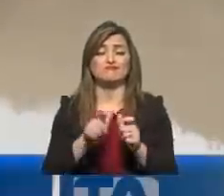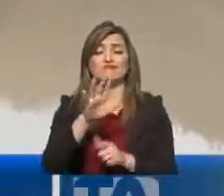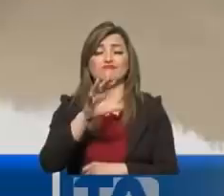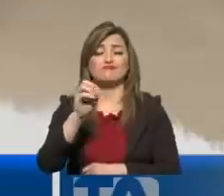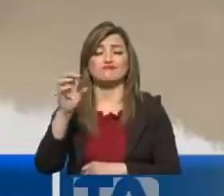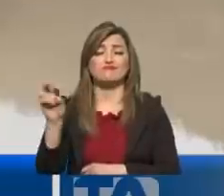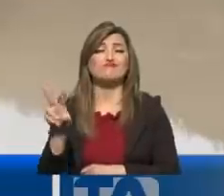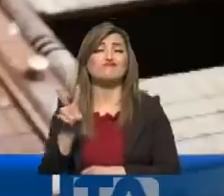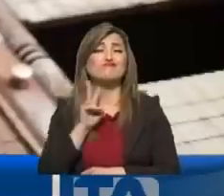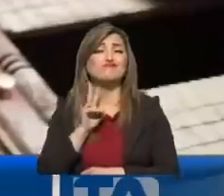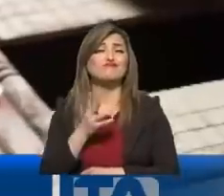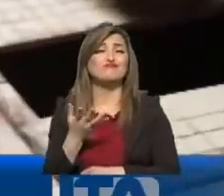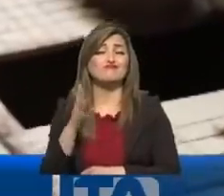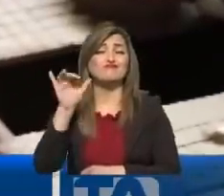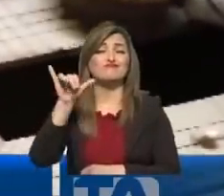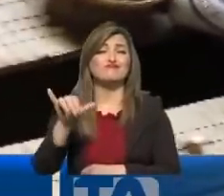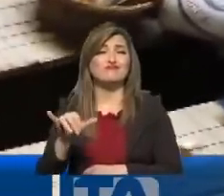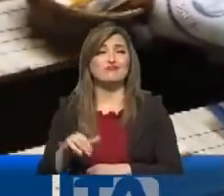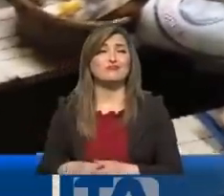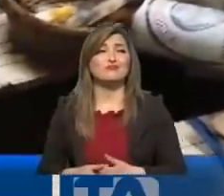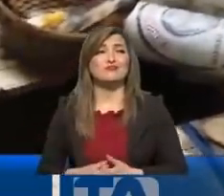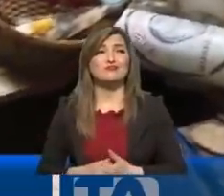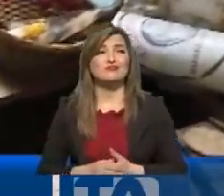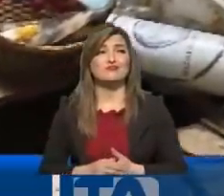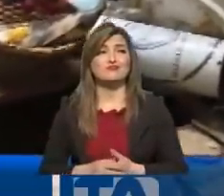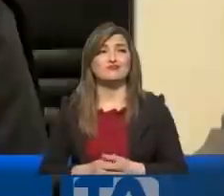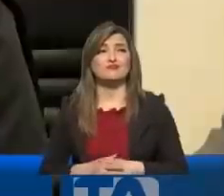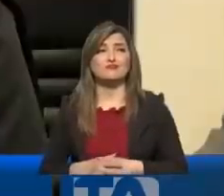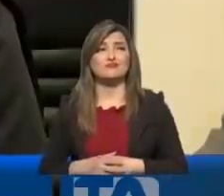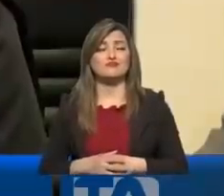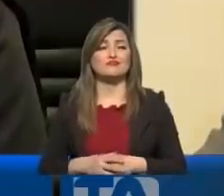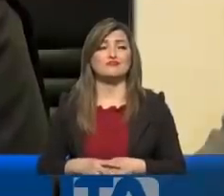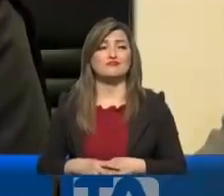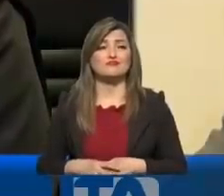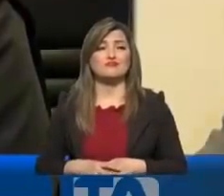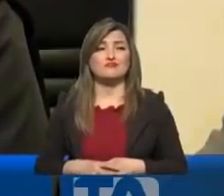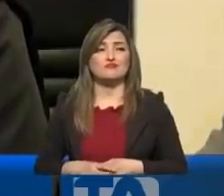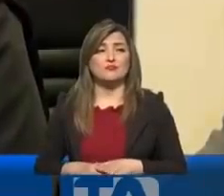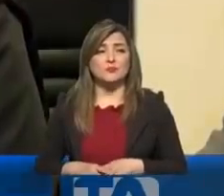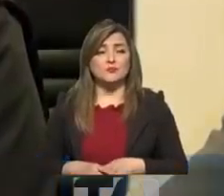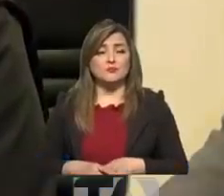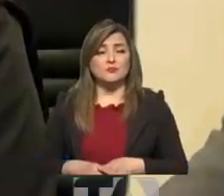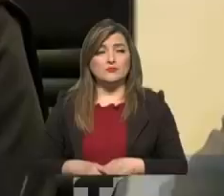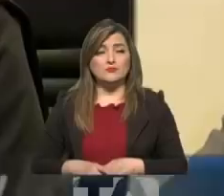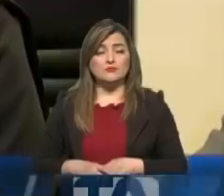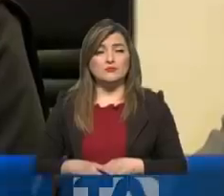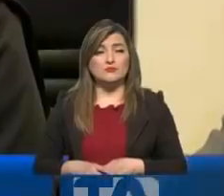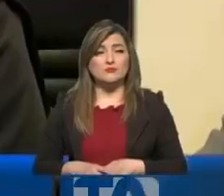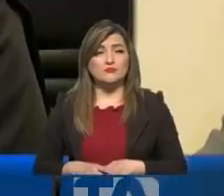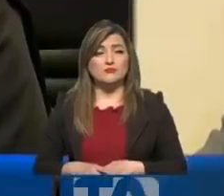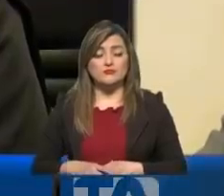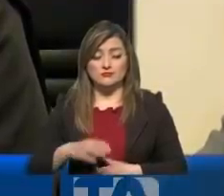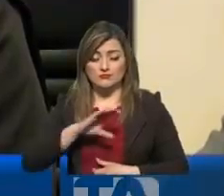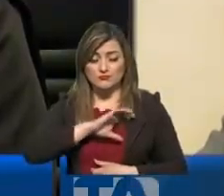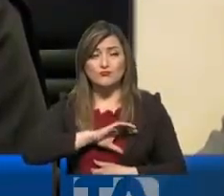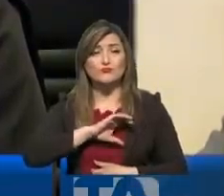han resultado damnificadas desde el sábado. Este rato la capacidad operativa del gas